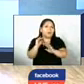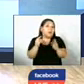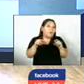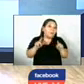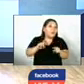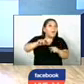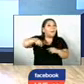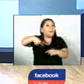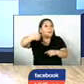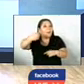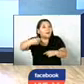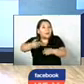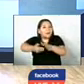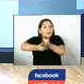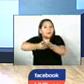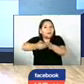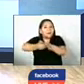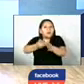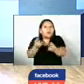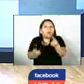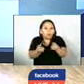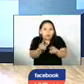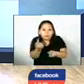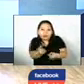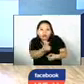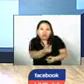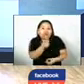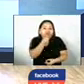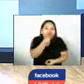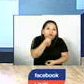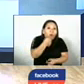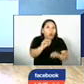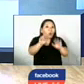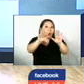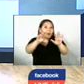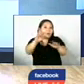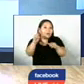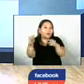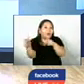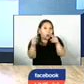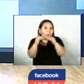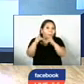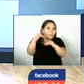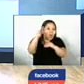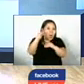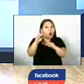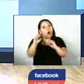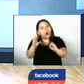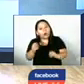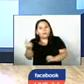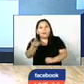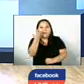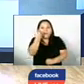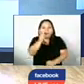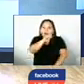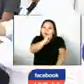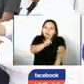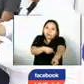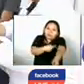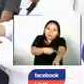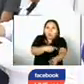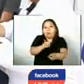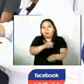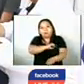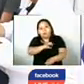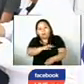mañana se va a iniciar con aquellas que tengan más de 80 años de edad y enfermedades crónicas el ministro durante esta